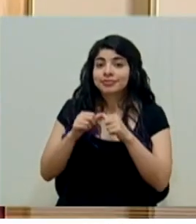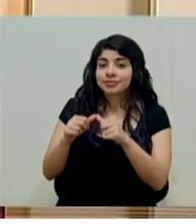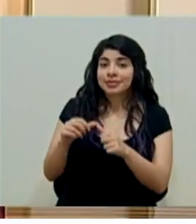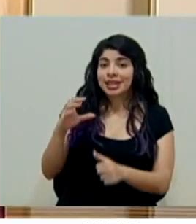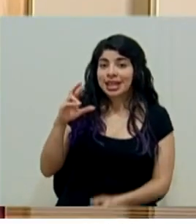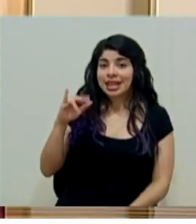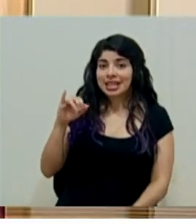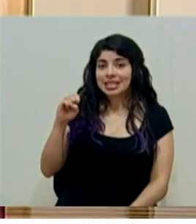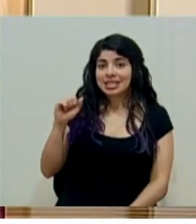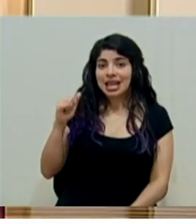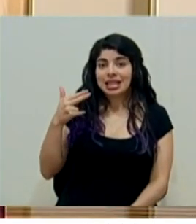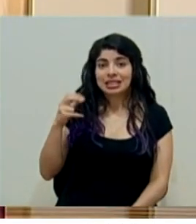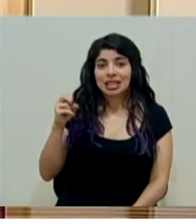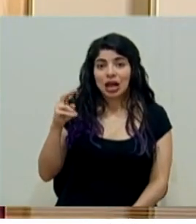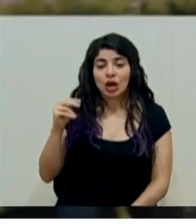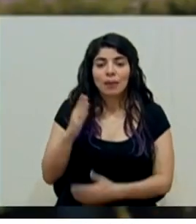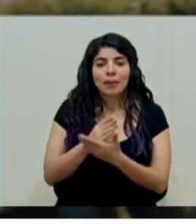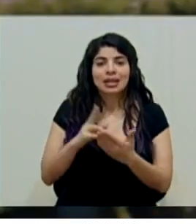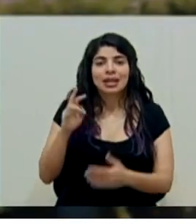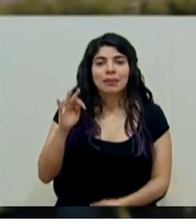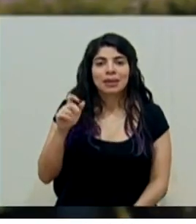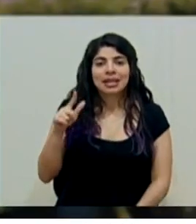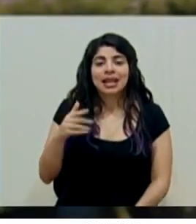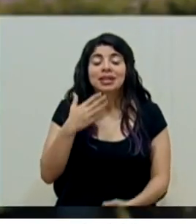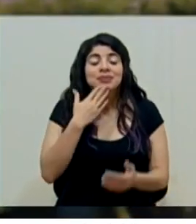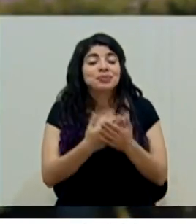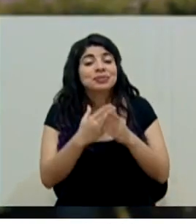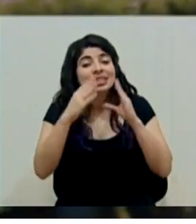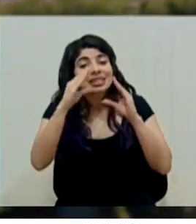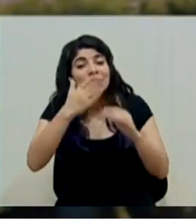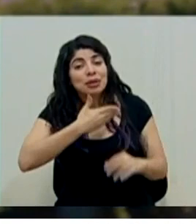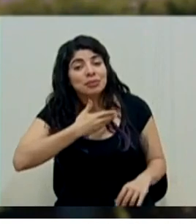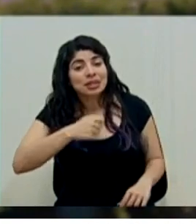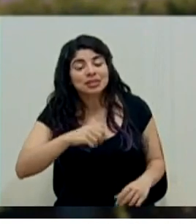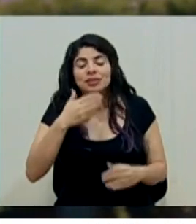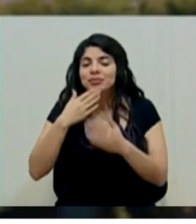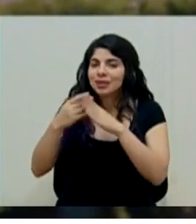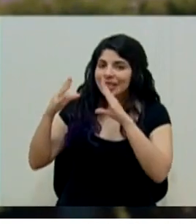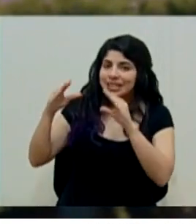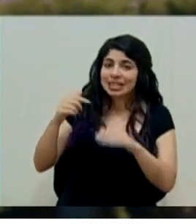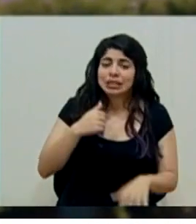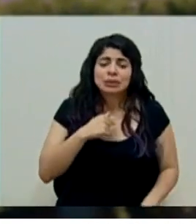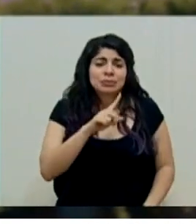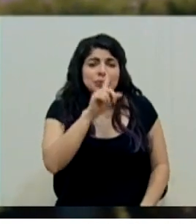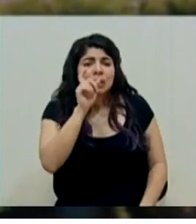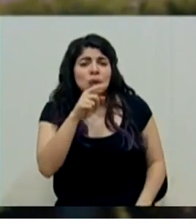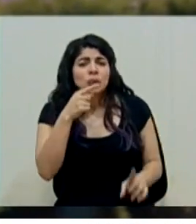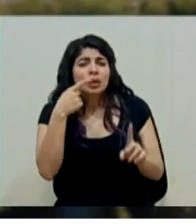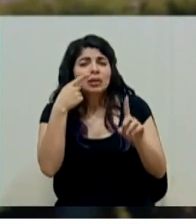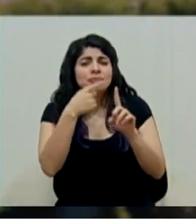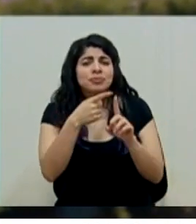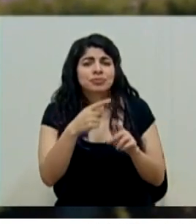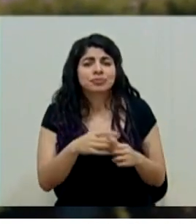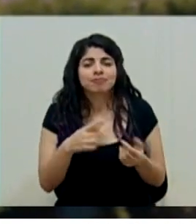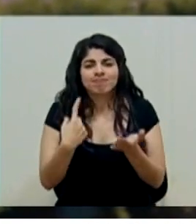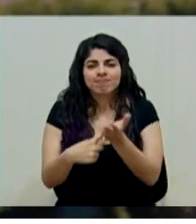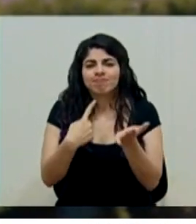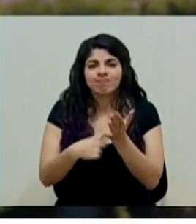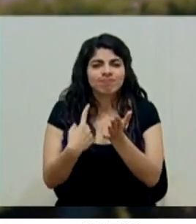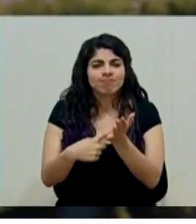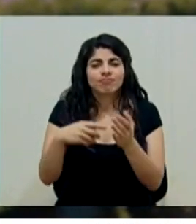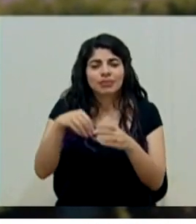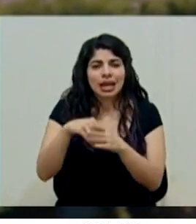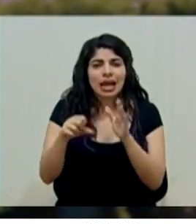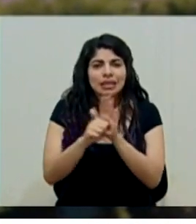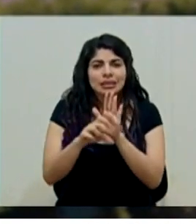Continuamos con Crisia Chacón, de Repretel. Buenas tardes. Señor presidente, mi pregunta específica es con respecto a la discusión que existe